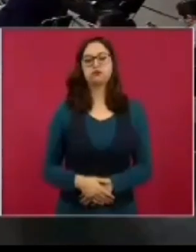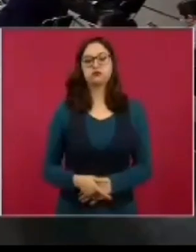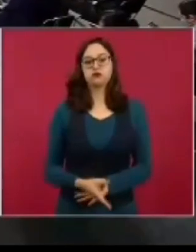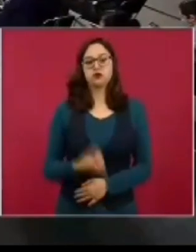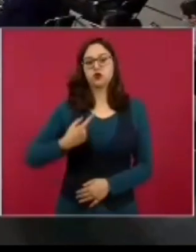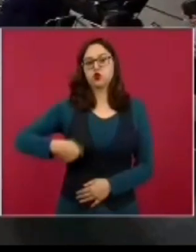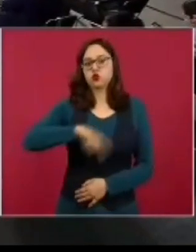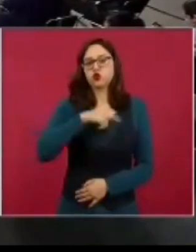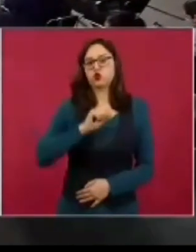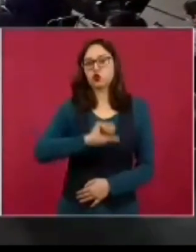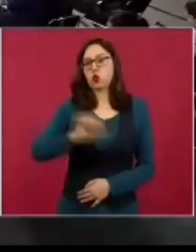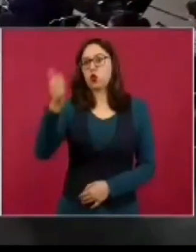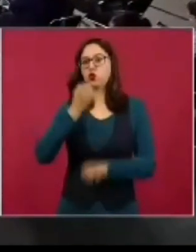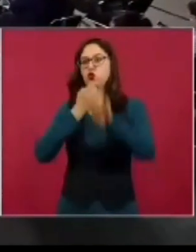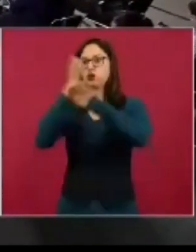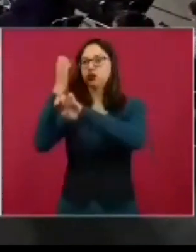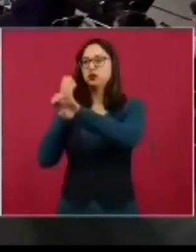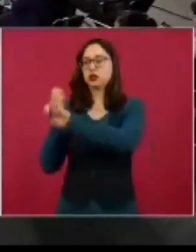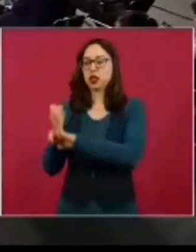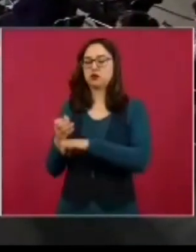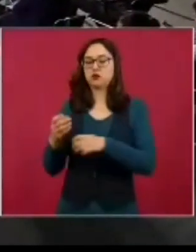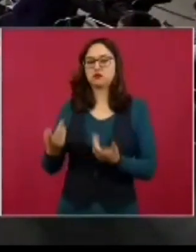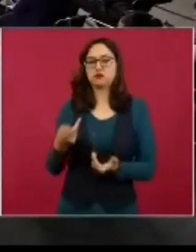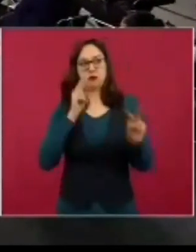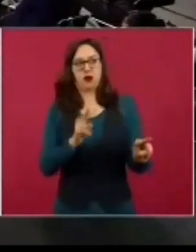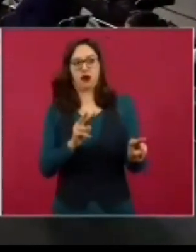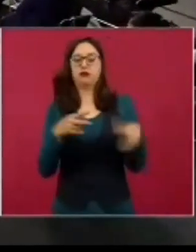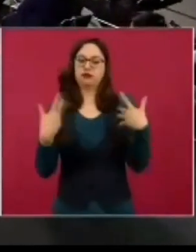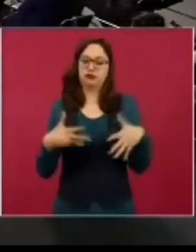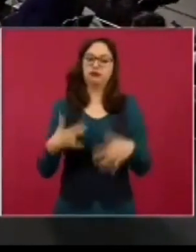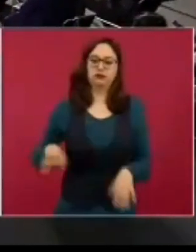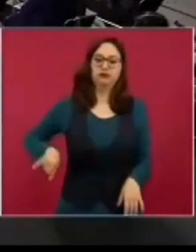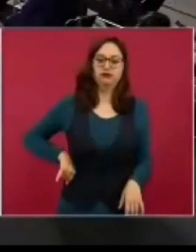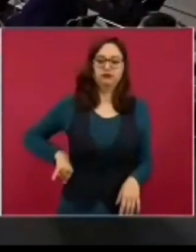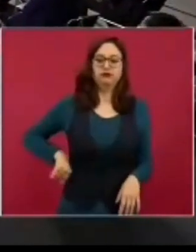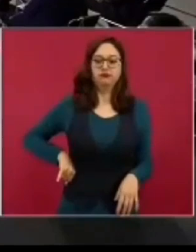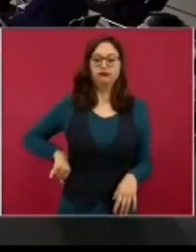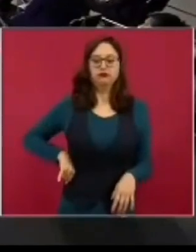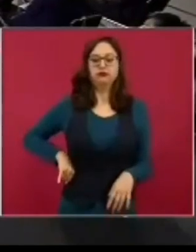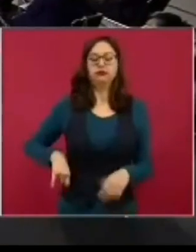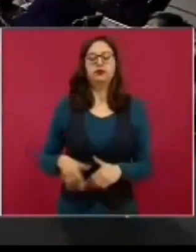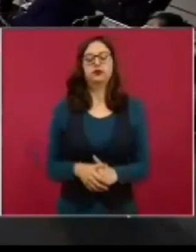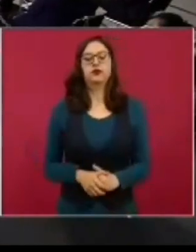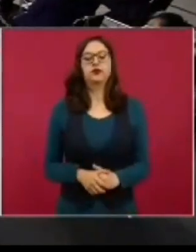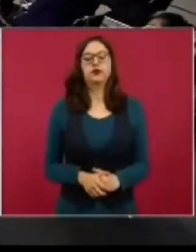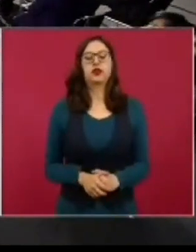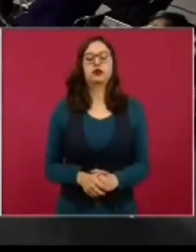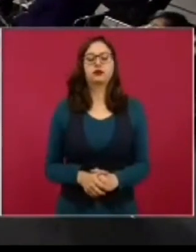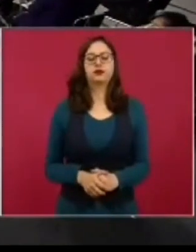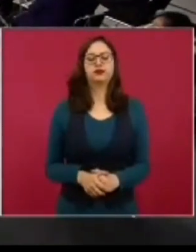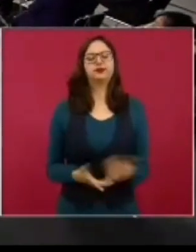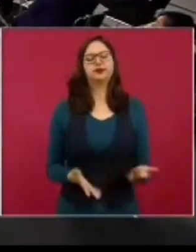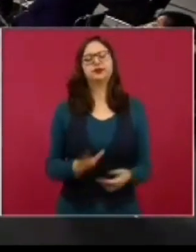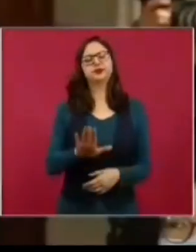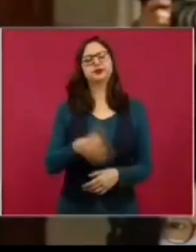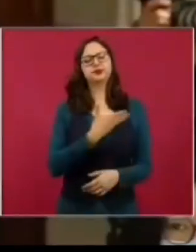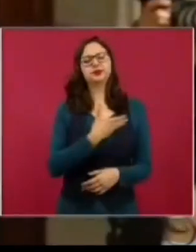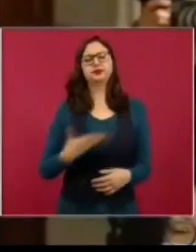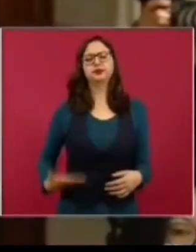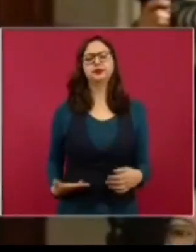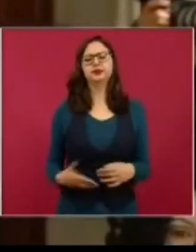interesa mucho también participar de esto. Señor presidente, ha estado esta semana usted planteando el